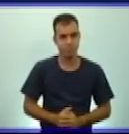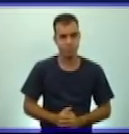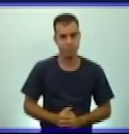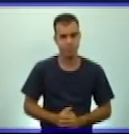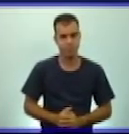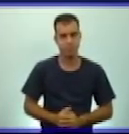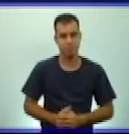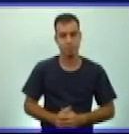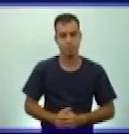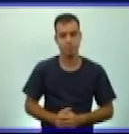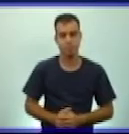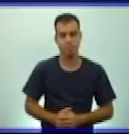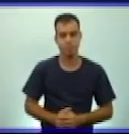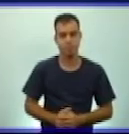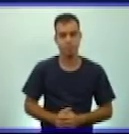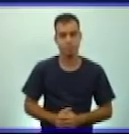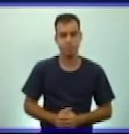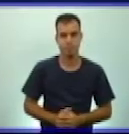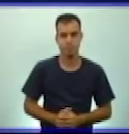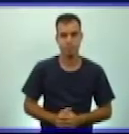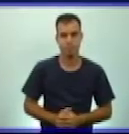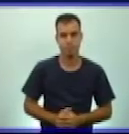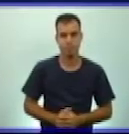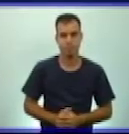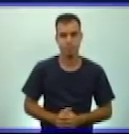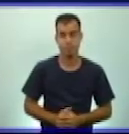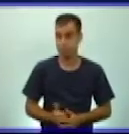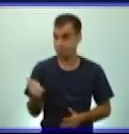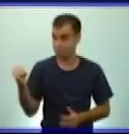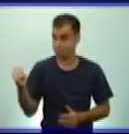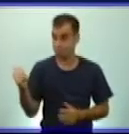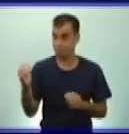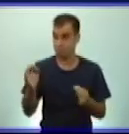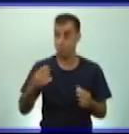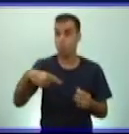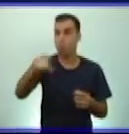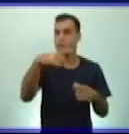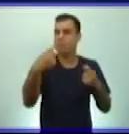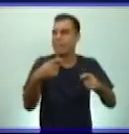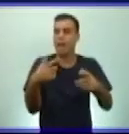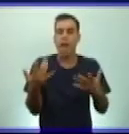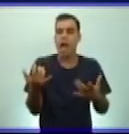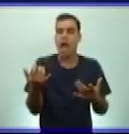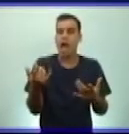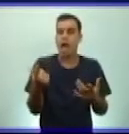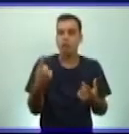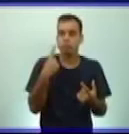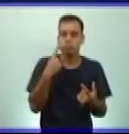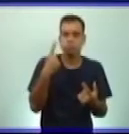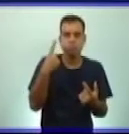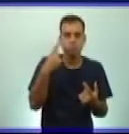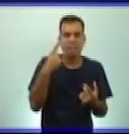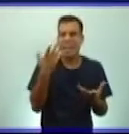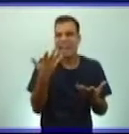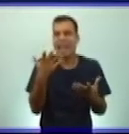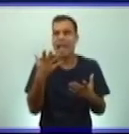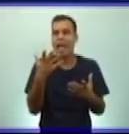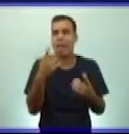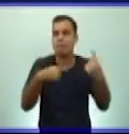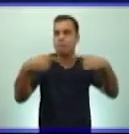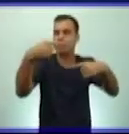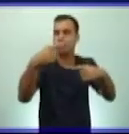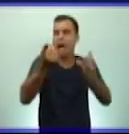una altura de 9 kilómetros. En este caso, ustedes deberían identificar qué forma principal